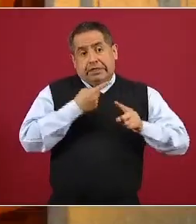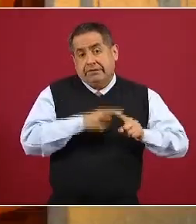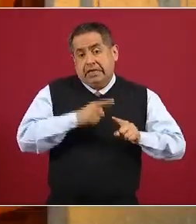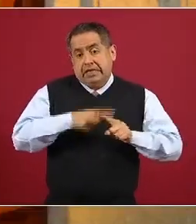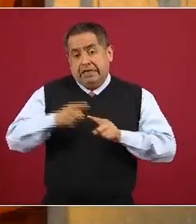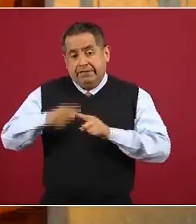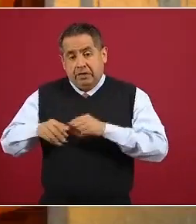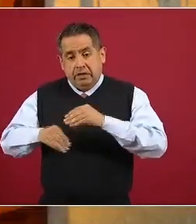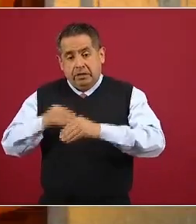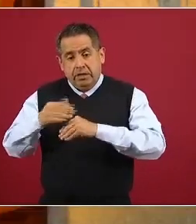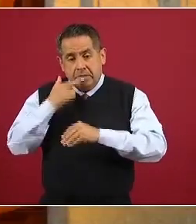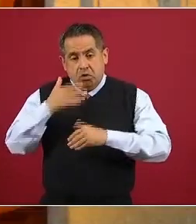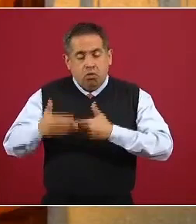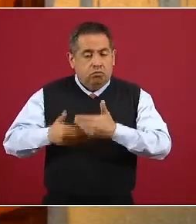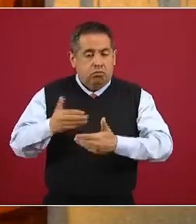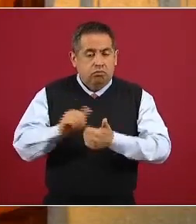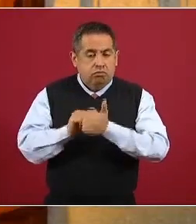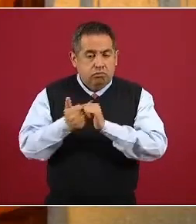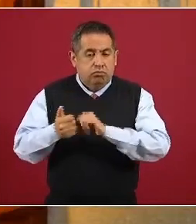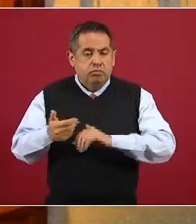ha estado llevando a cabo,